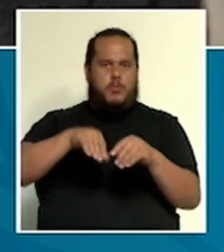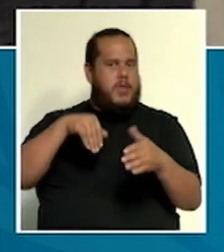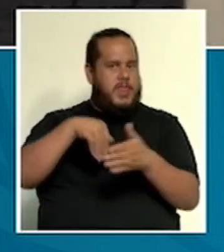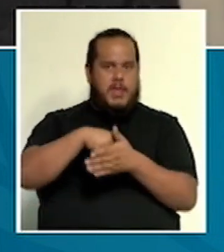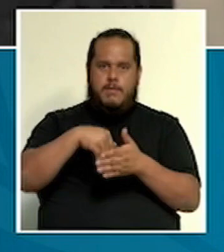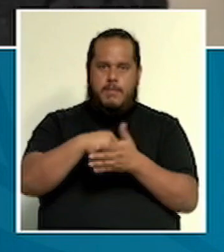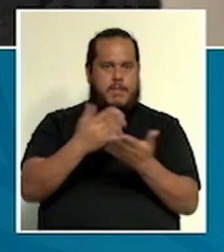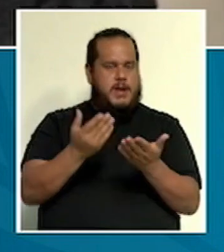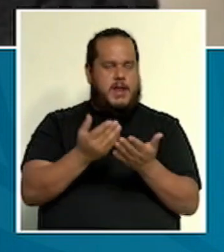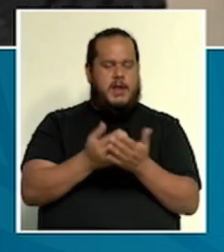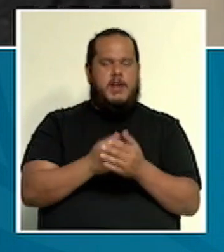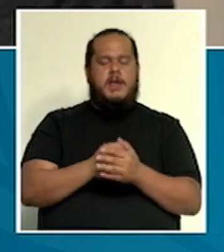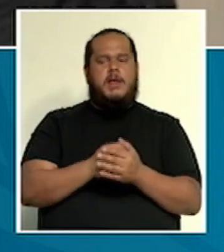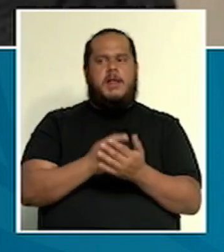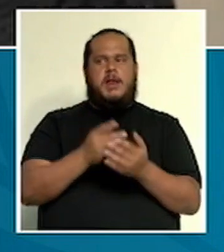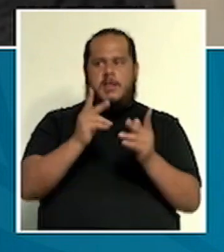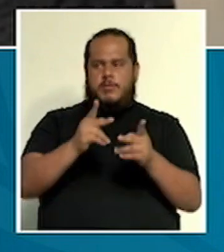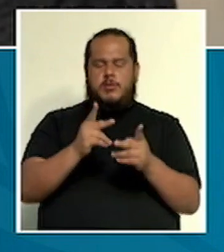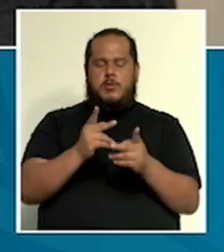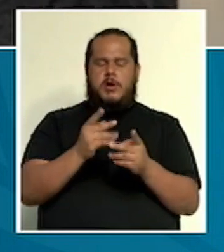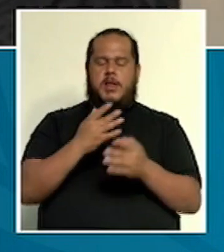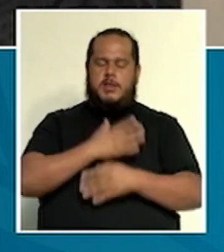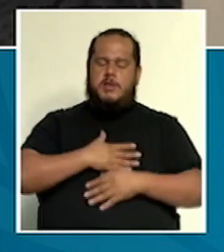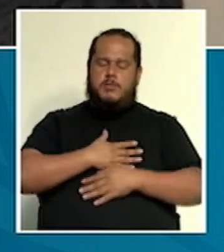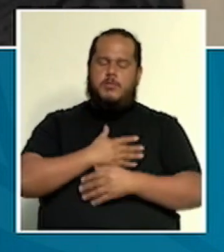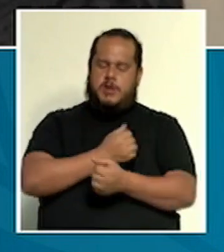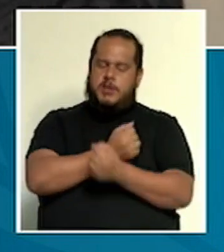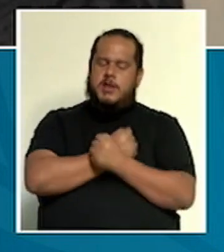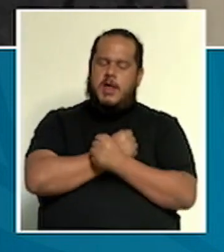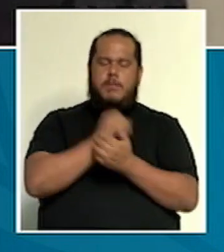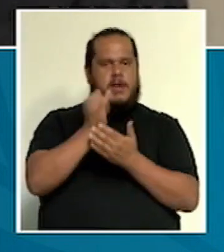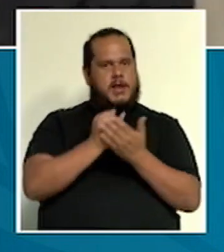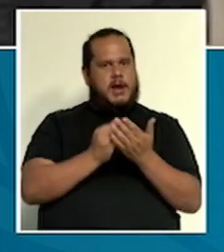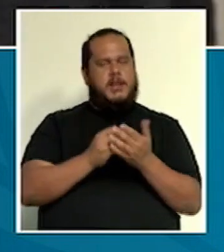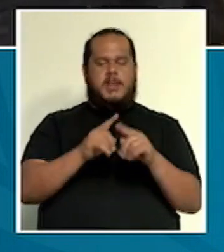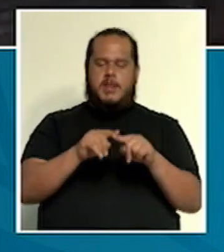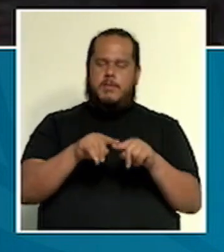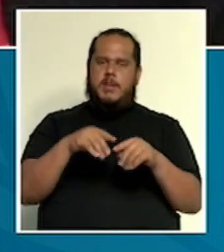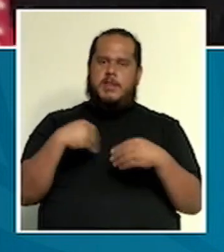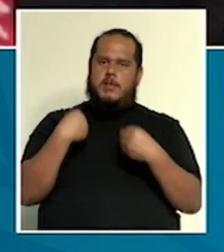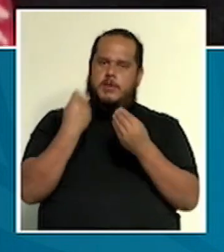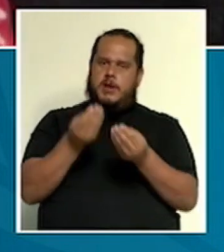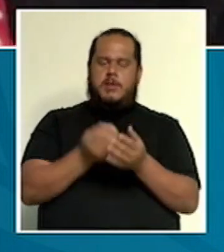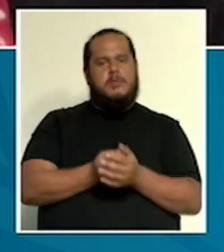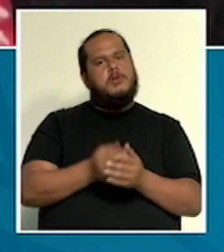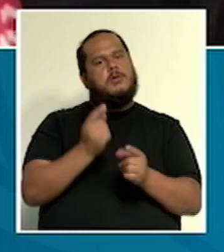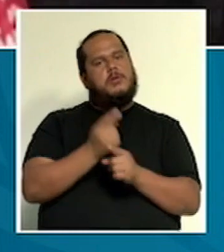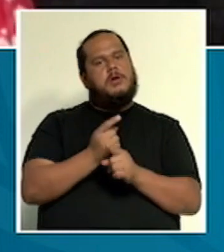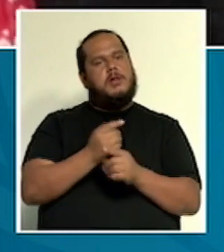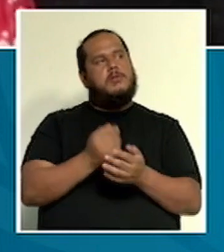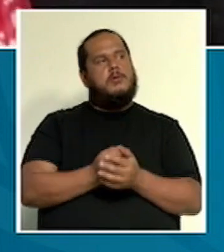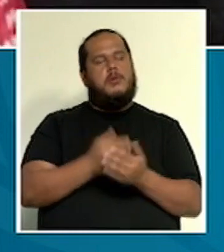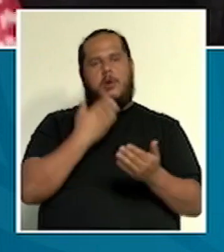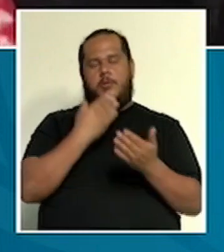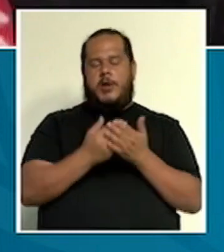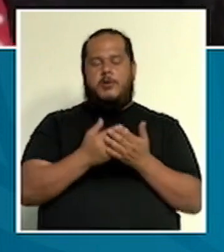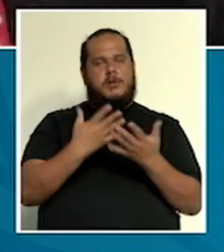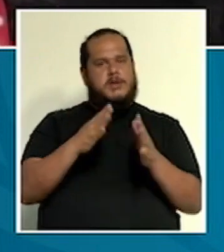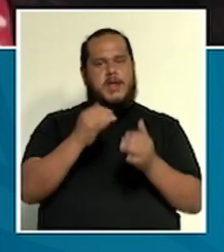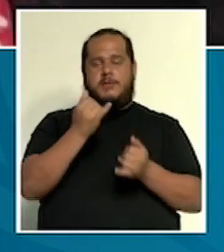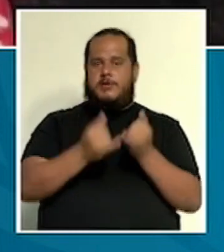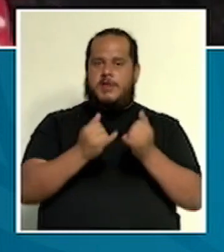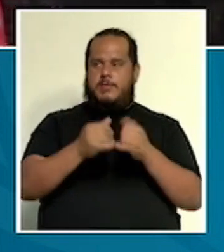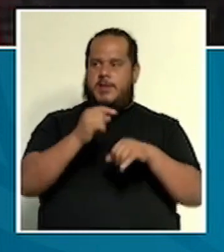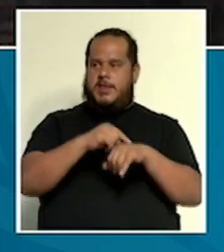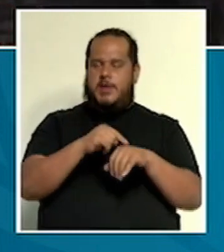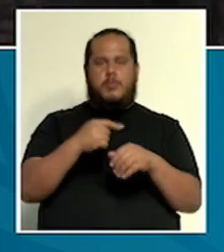disfruta y ama el arte. Así es. Depende de lo que le demos. Así es, se nos va acabando el tiempo.